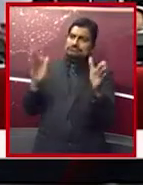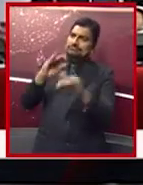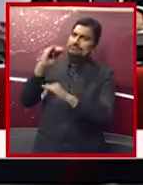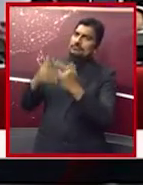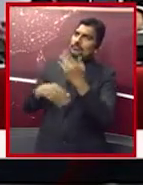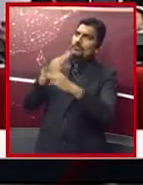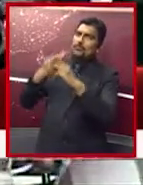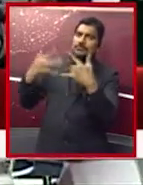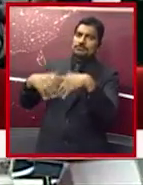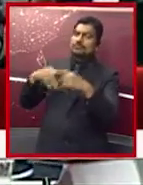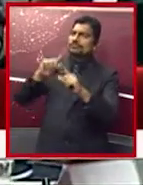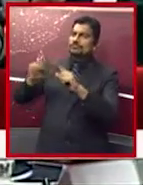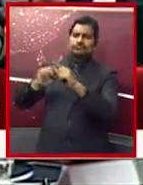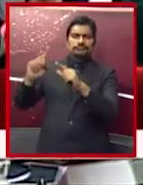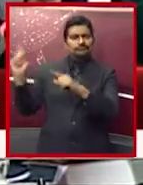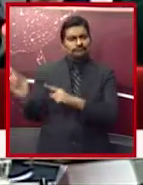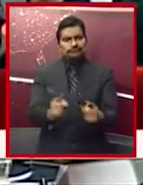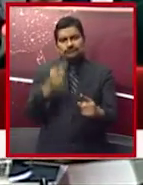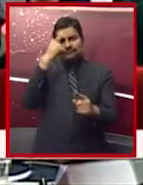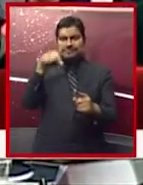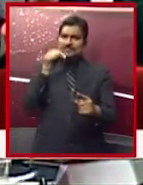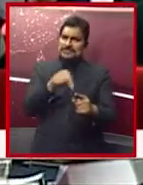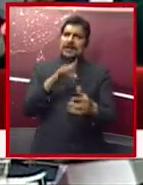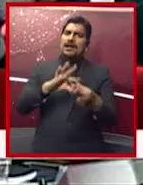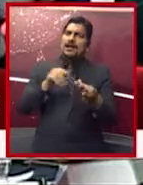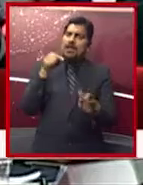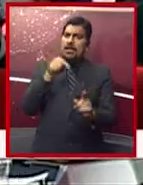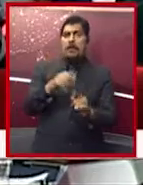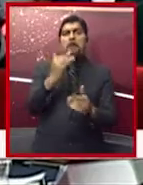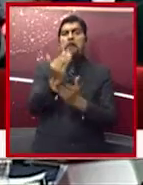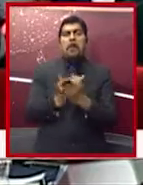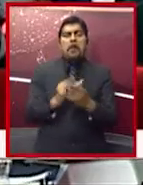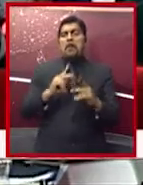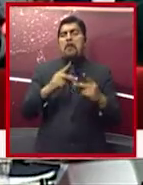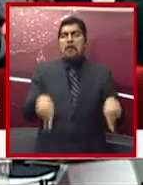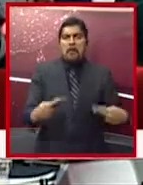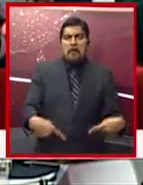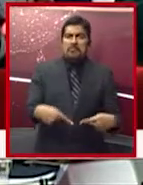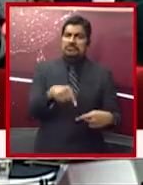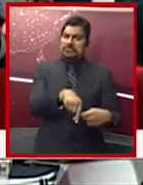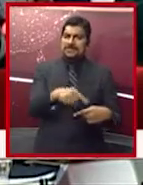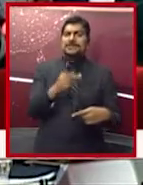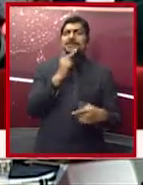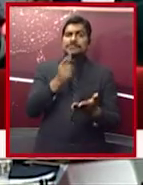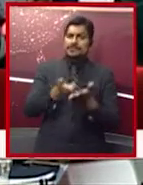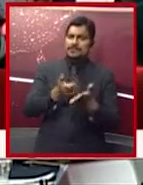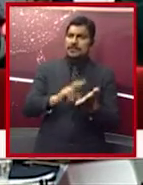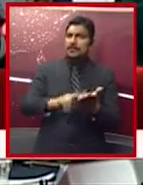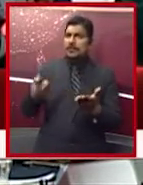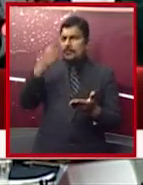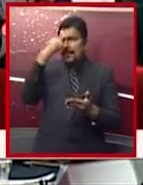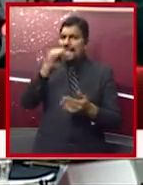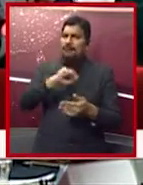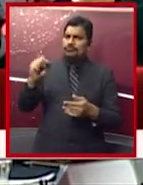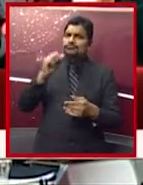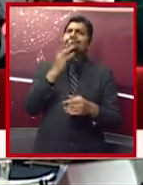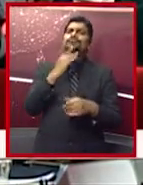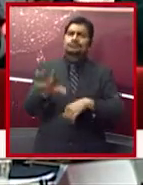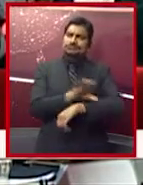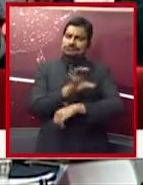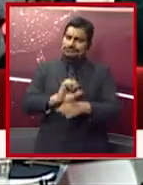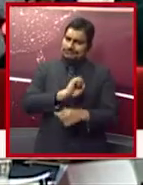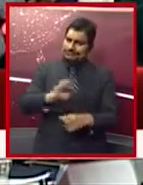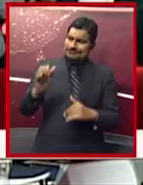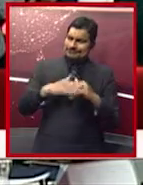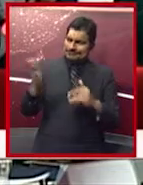hidrocarburos a diferentes jugadores. Enfatizó que actualmente hay menos producción y que tanto los precios de las gasolinas como de las tarifas eléctricas son más